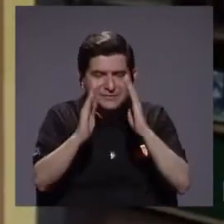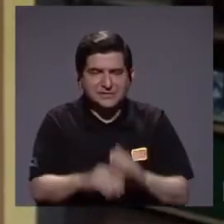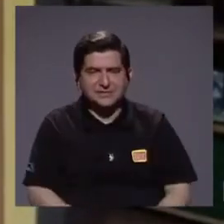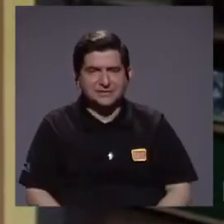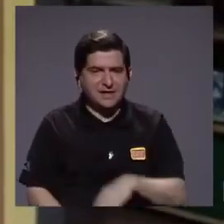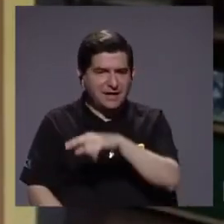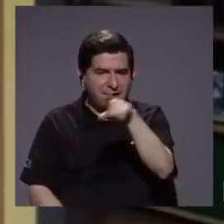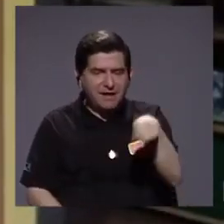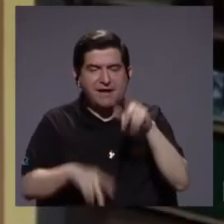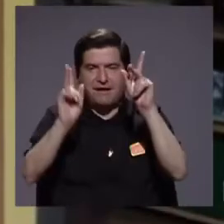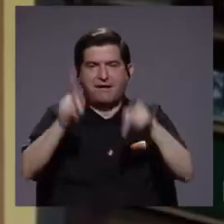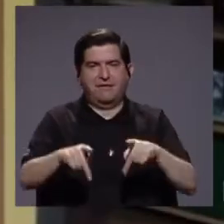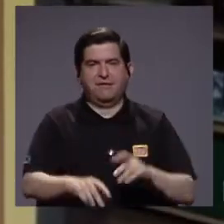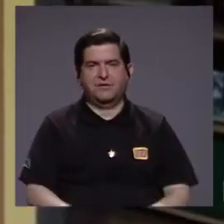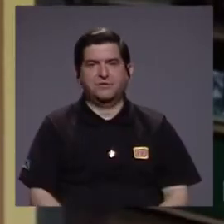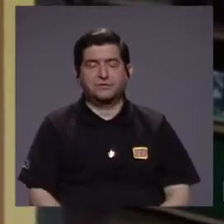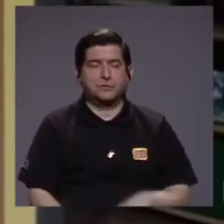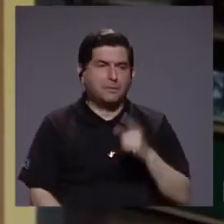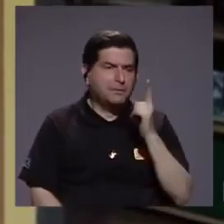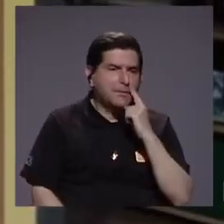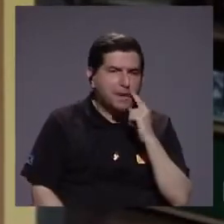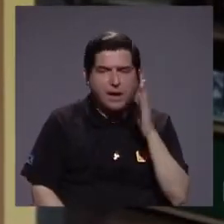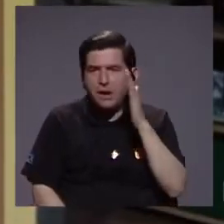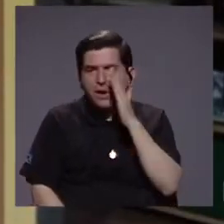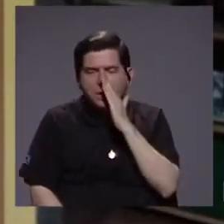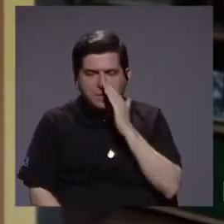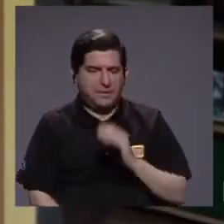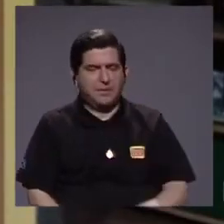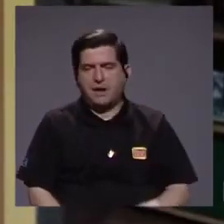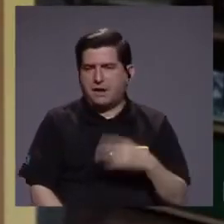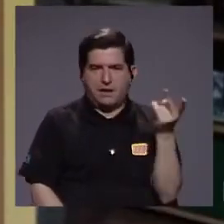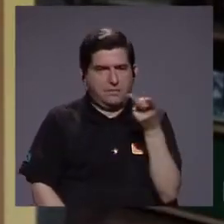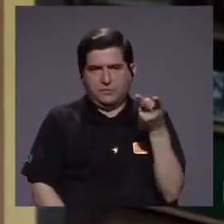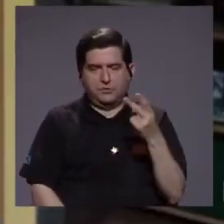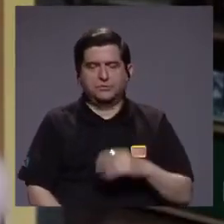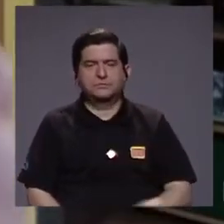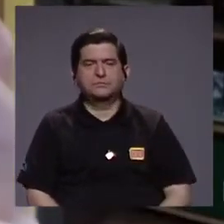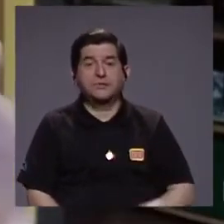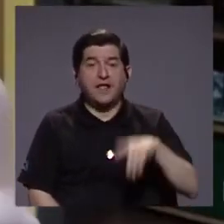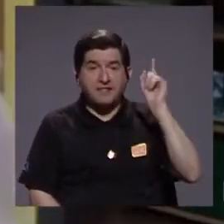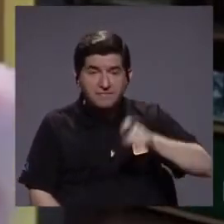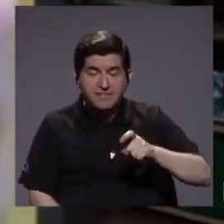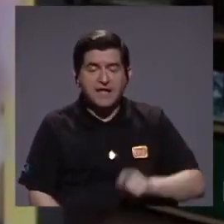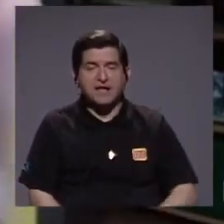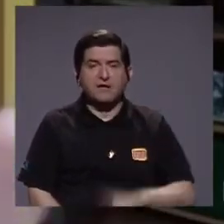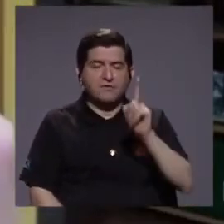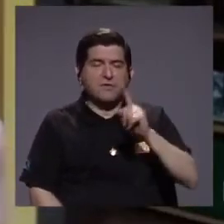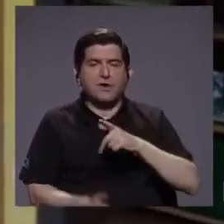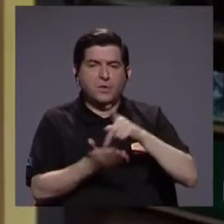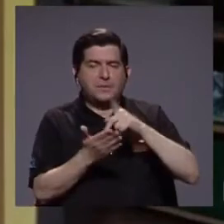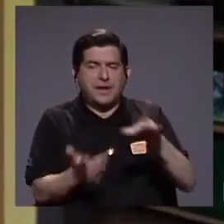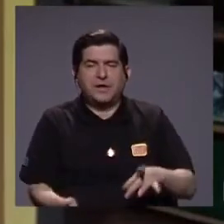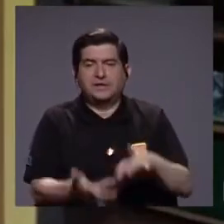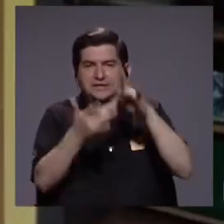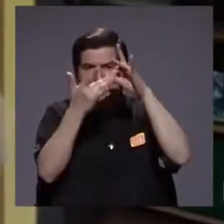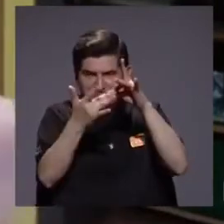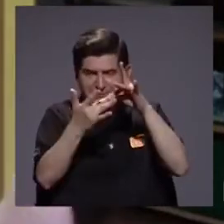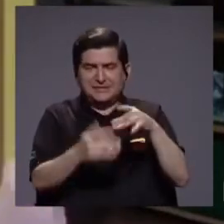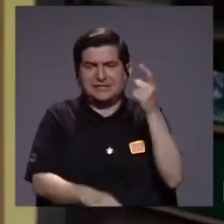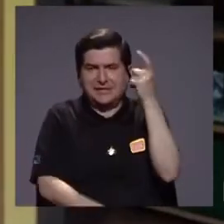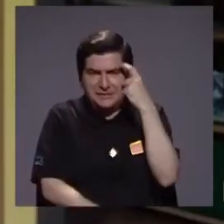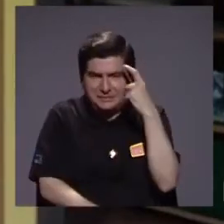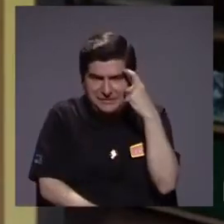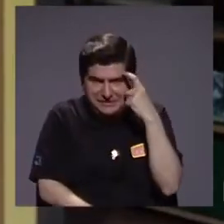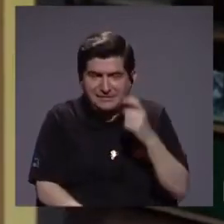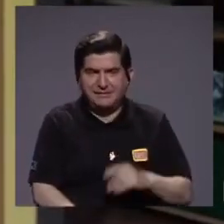estas personas, sean padres o madres de familia. Debe haber una remuneración especial que